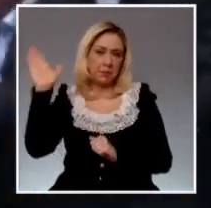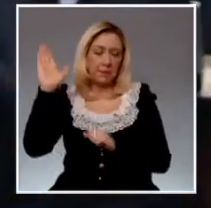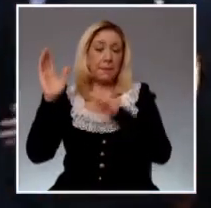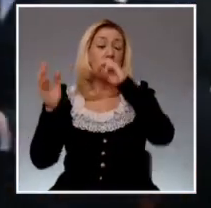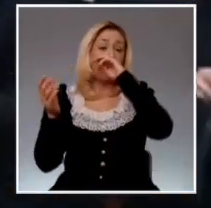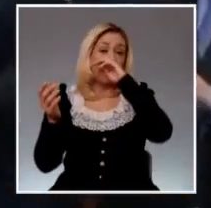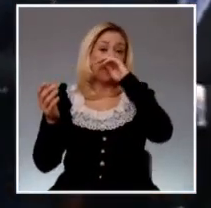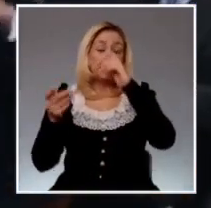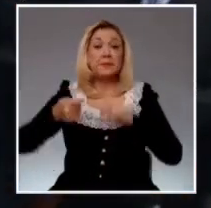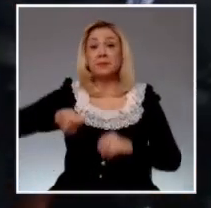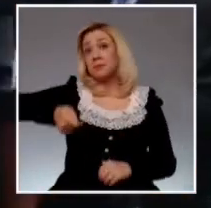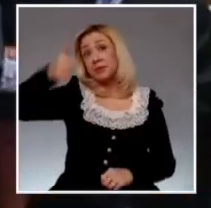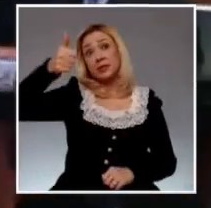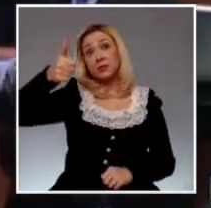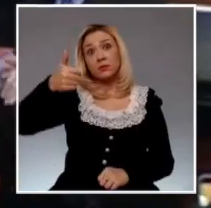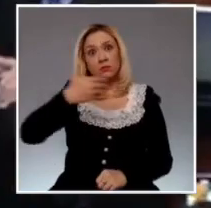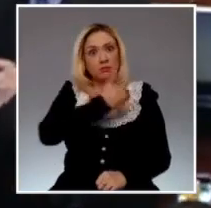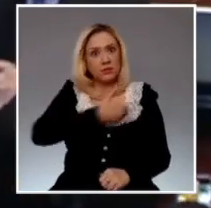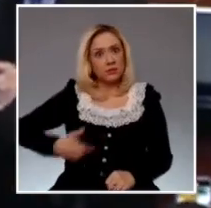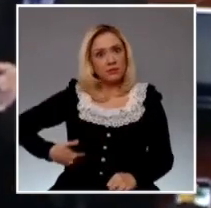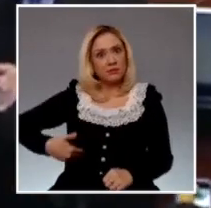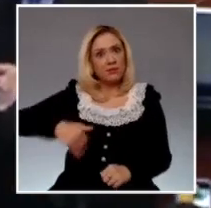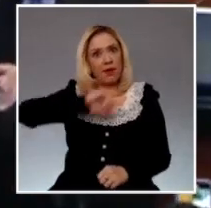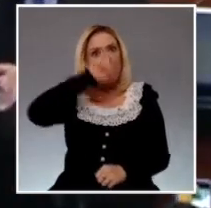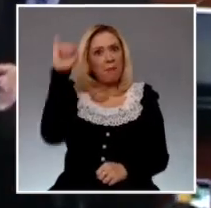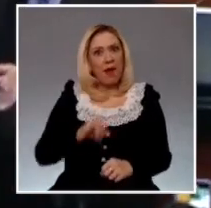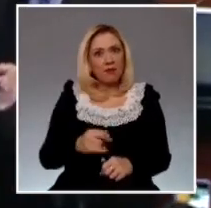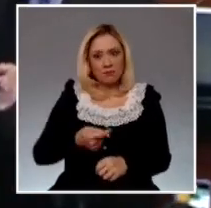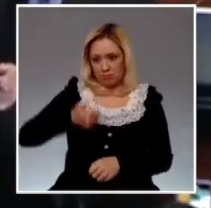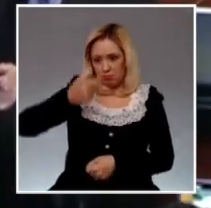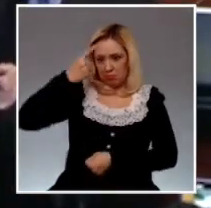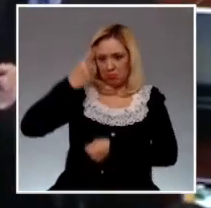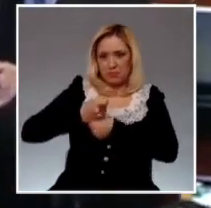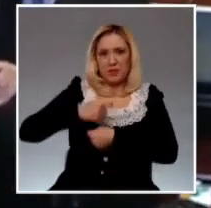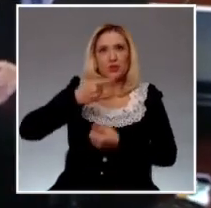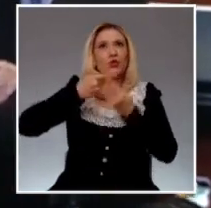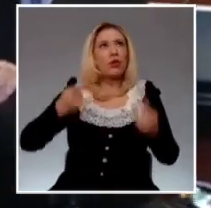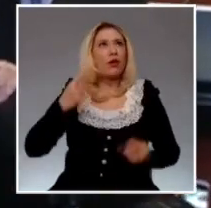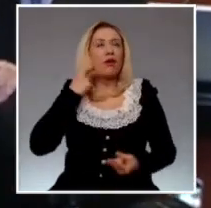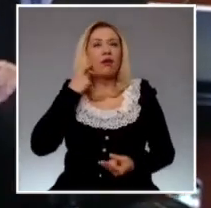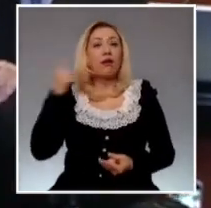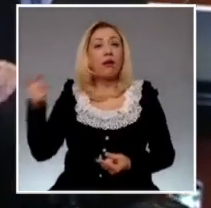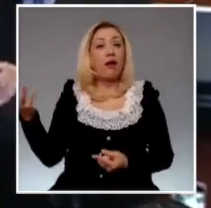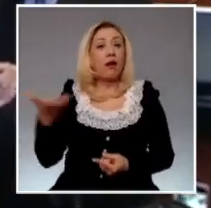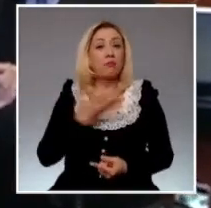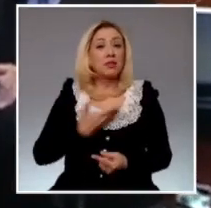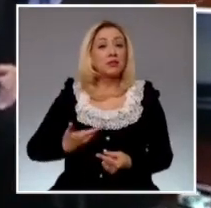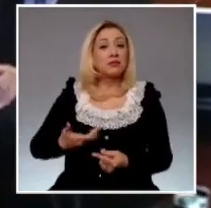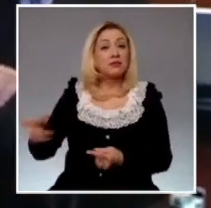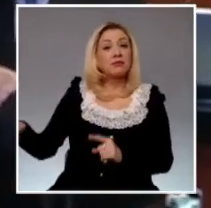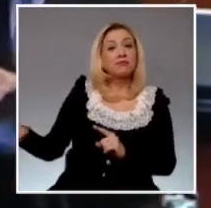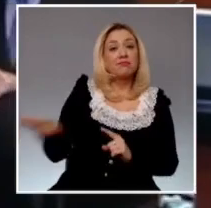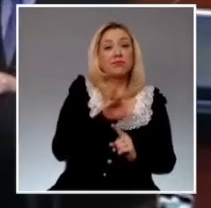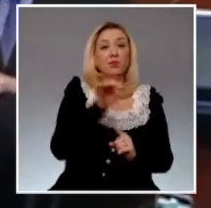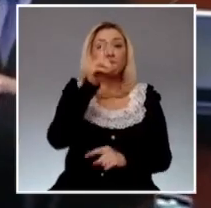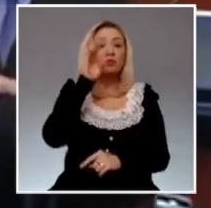del Ejecutivo Federal realizó la designación directa de la ministra a rechazar el Senado de la República las dos ternas que envió.